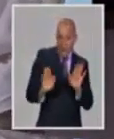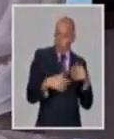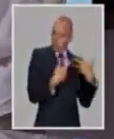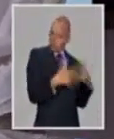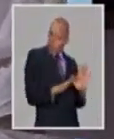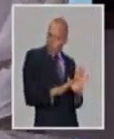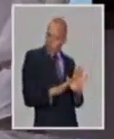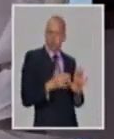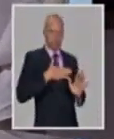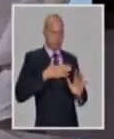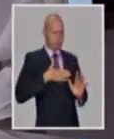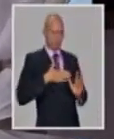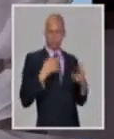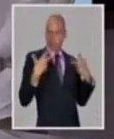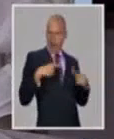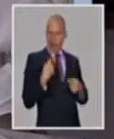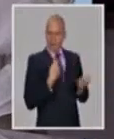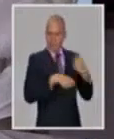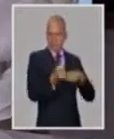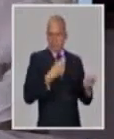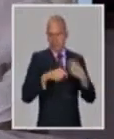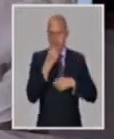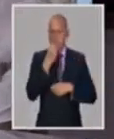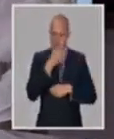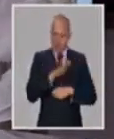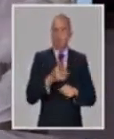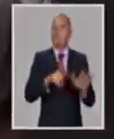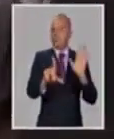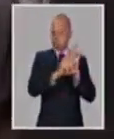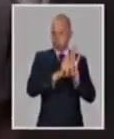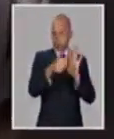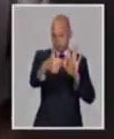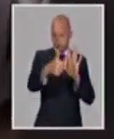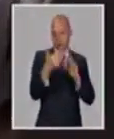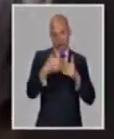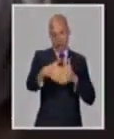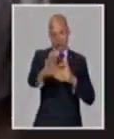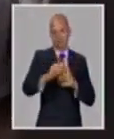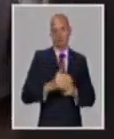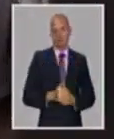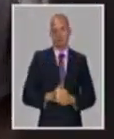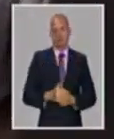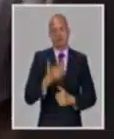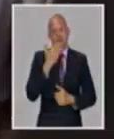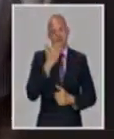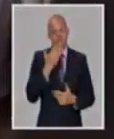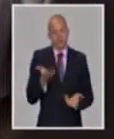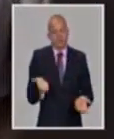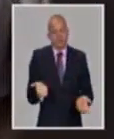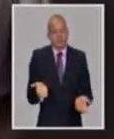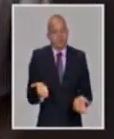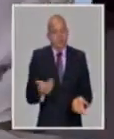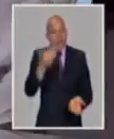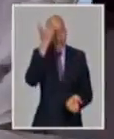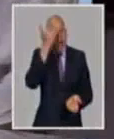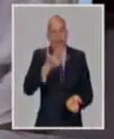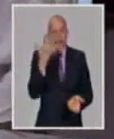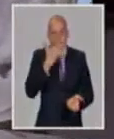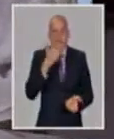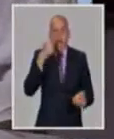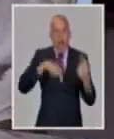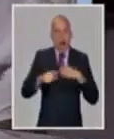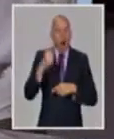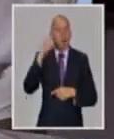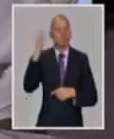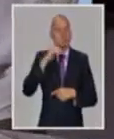mucha fuerza, que nunca lo hemos logrado, que nos haya quedado bien. Influyen mucho las cooperativas, influyen mucho las empresas que guían estos temas y